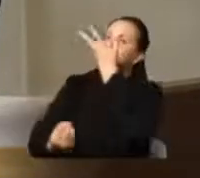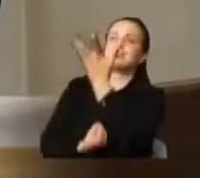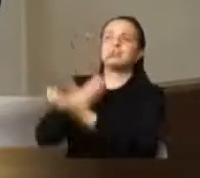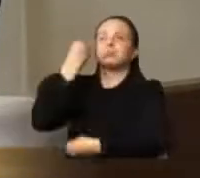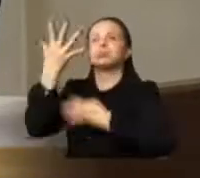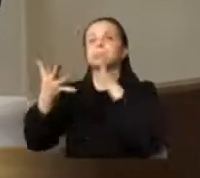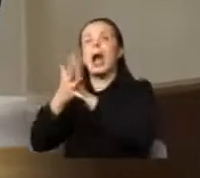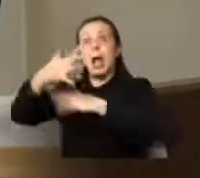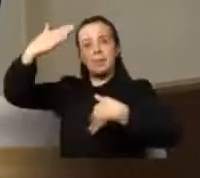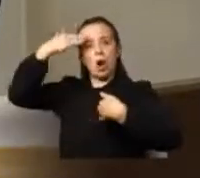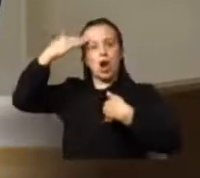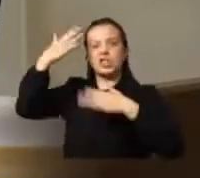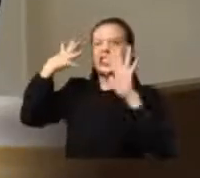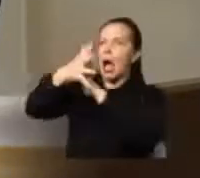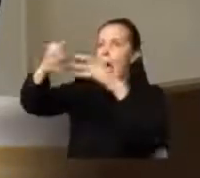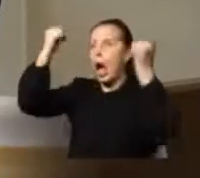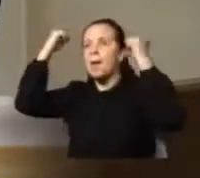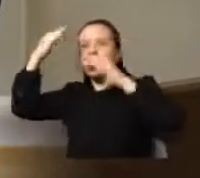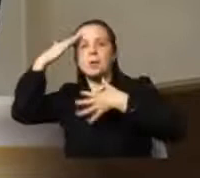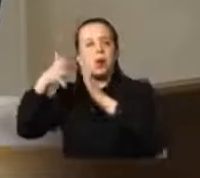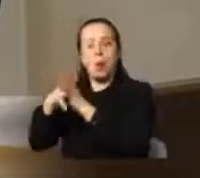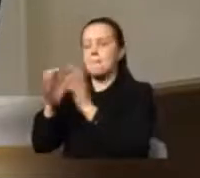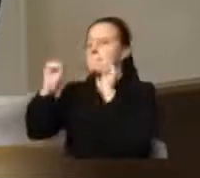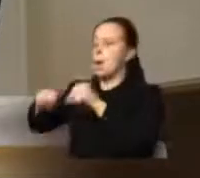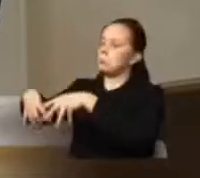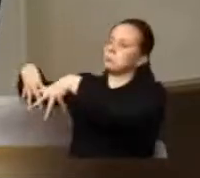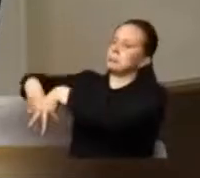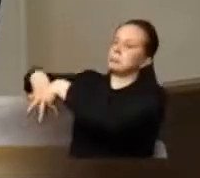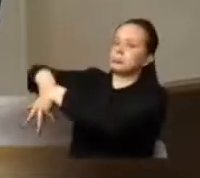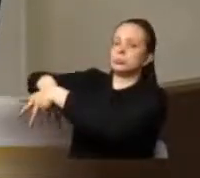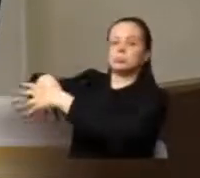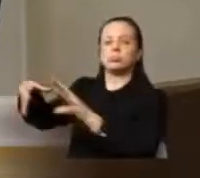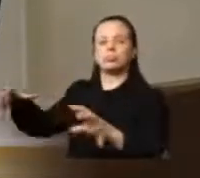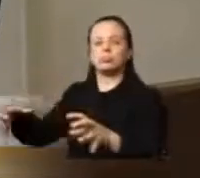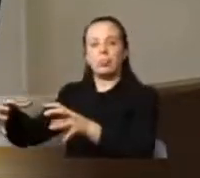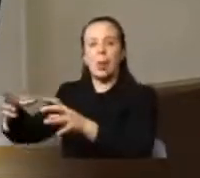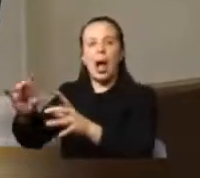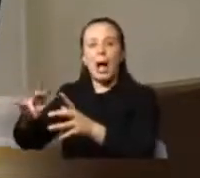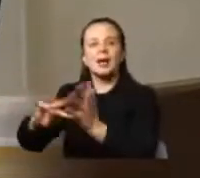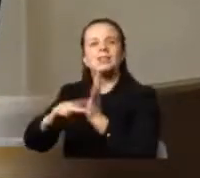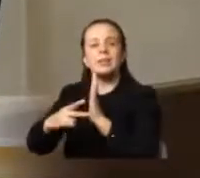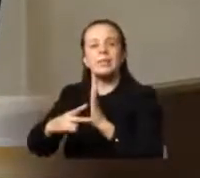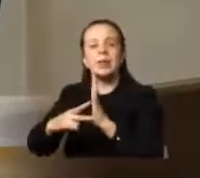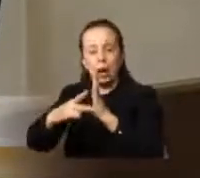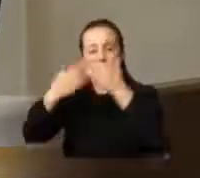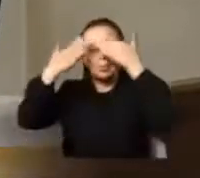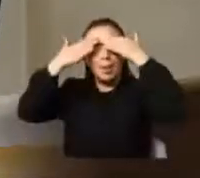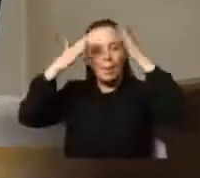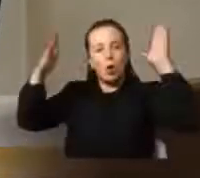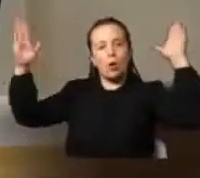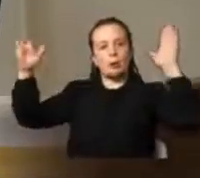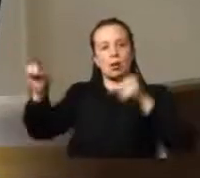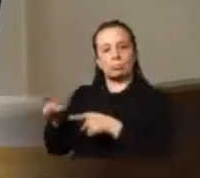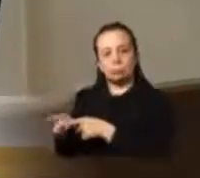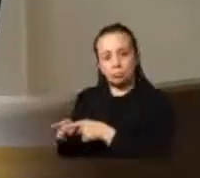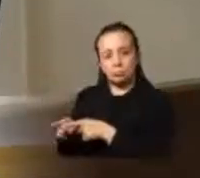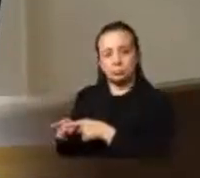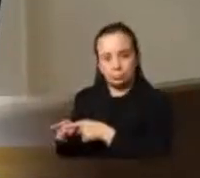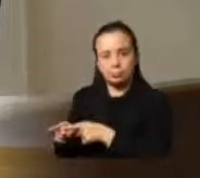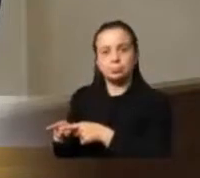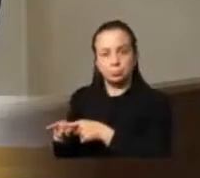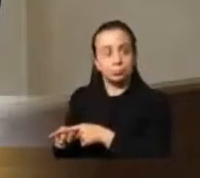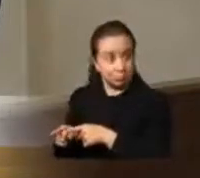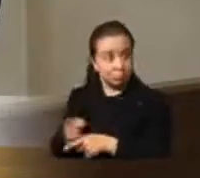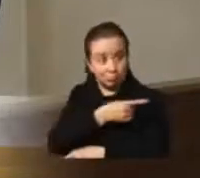de conciencia y a una oposición en democracia. Los procesos de